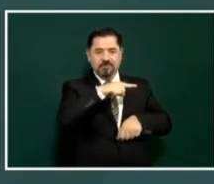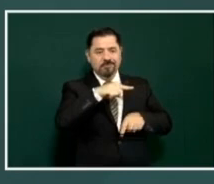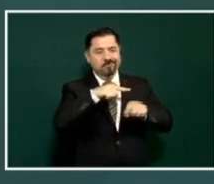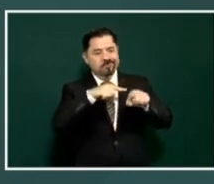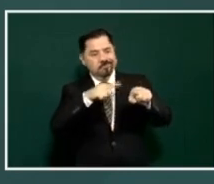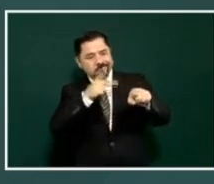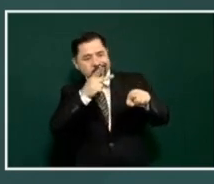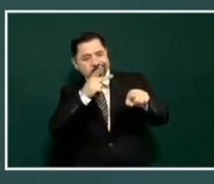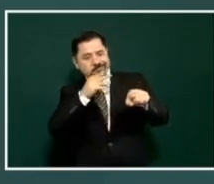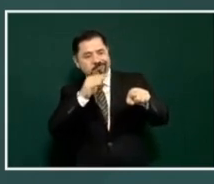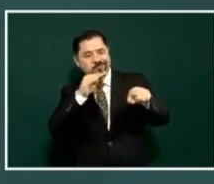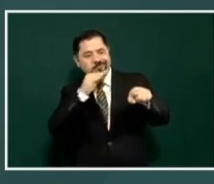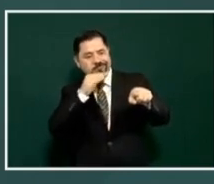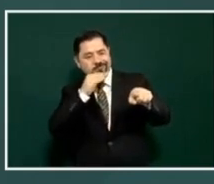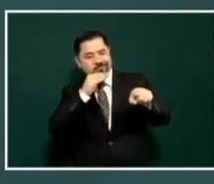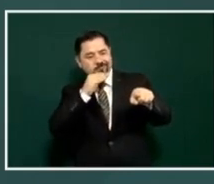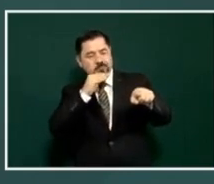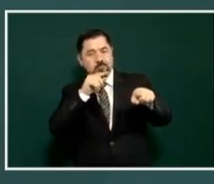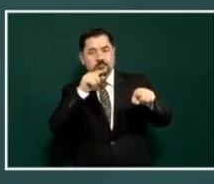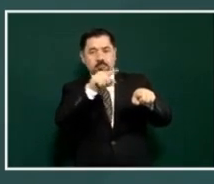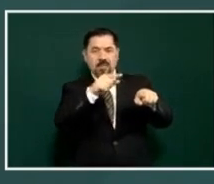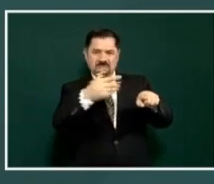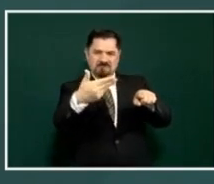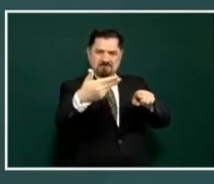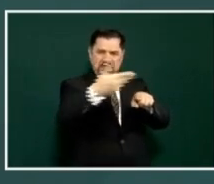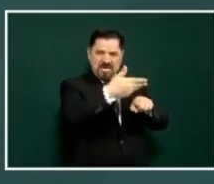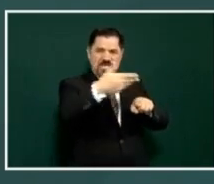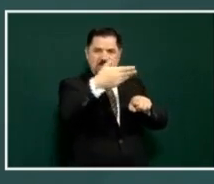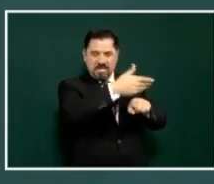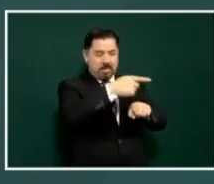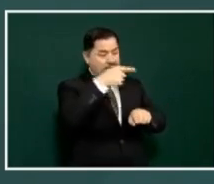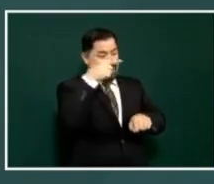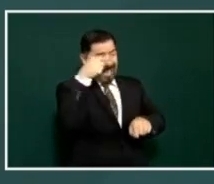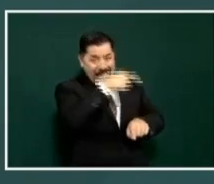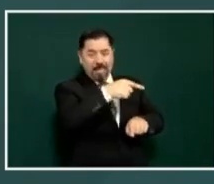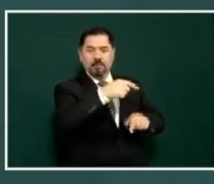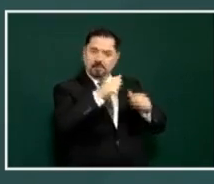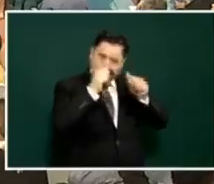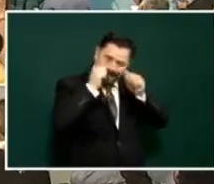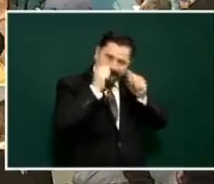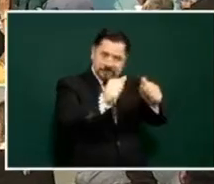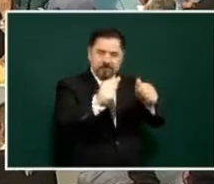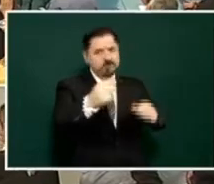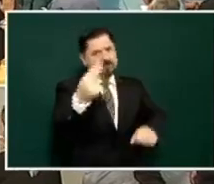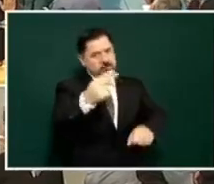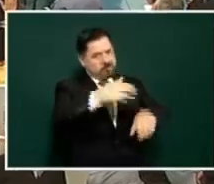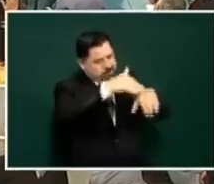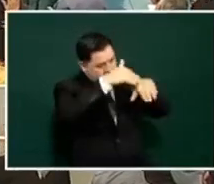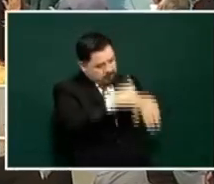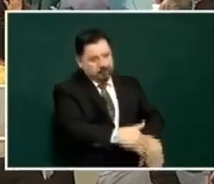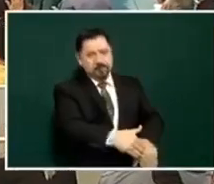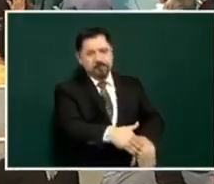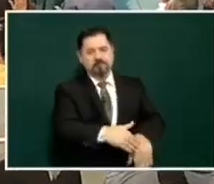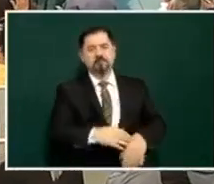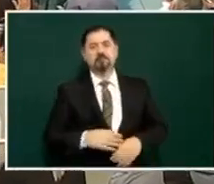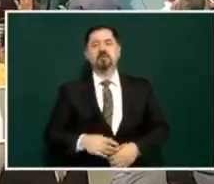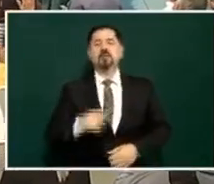demanda de las madres, de los padres de la guardería. Está pendiente